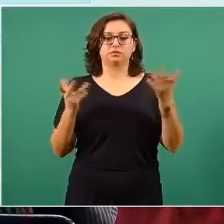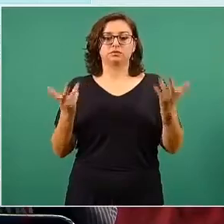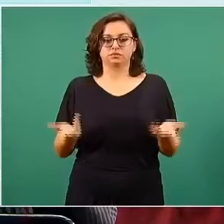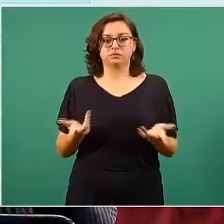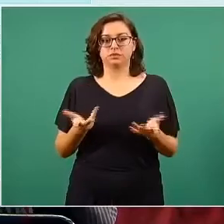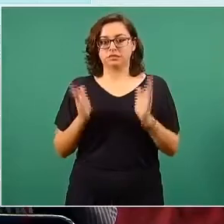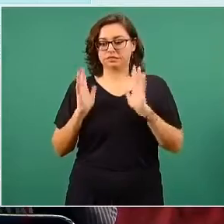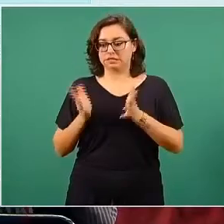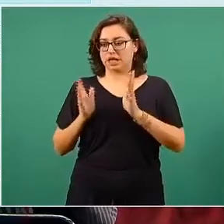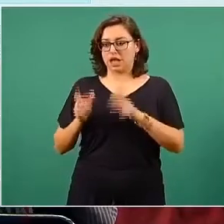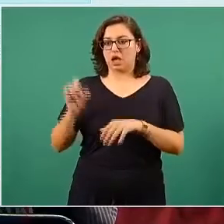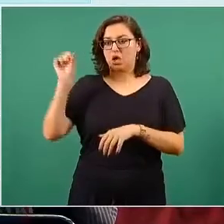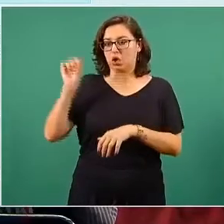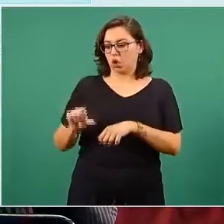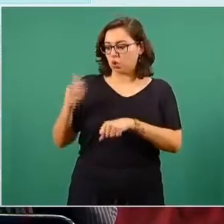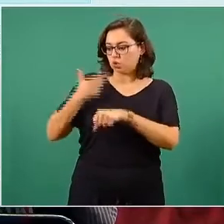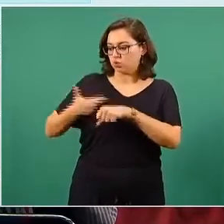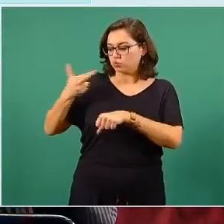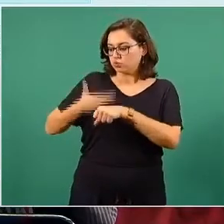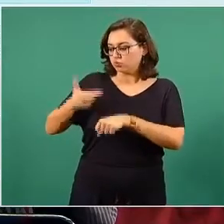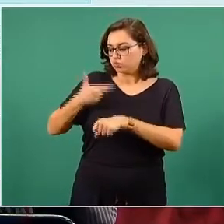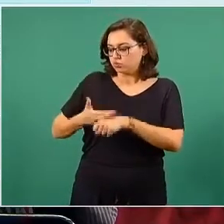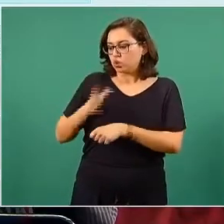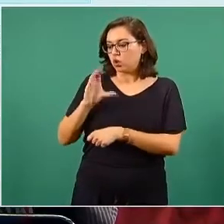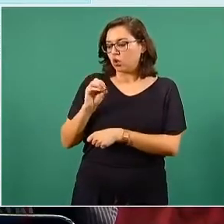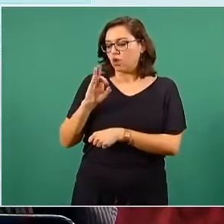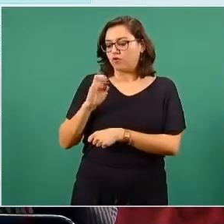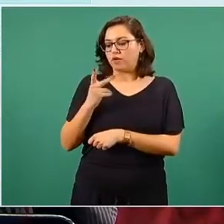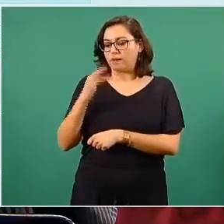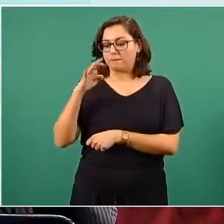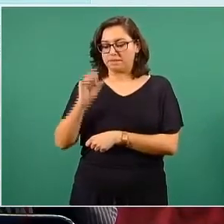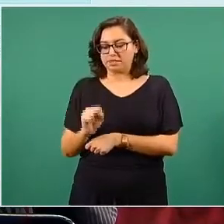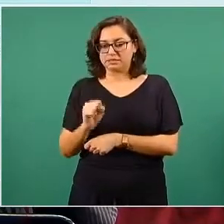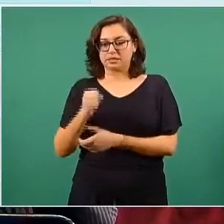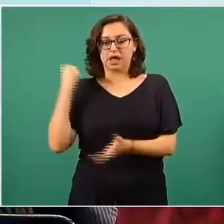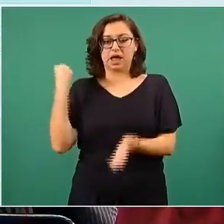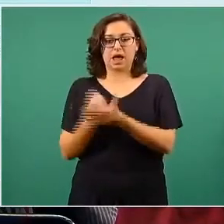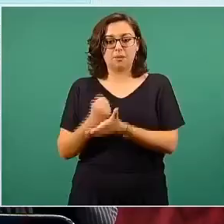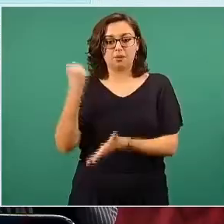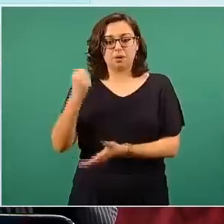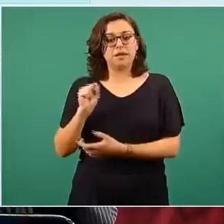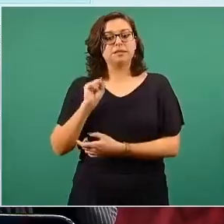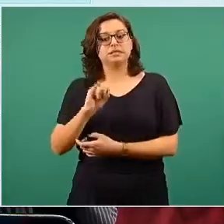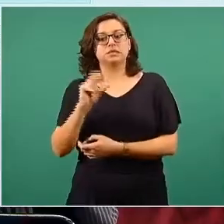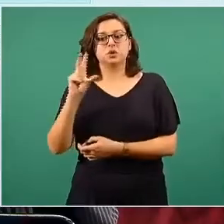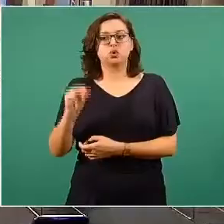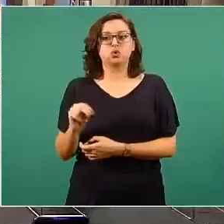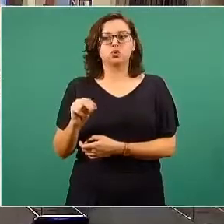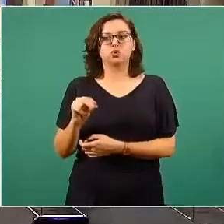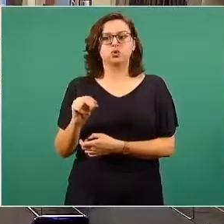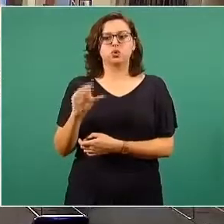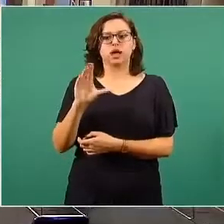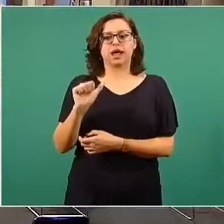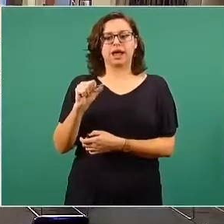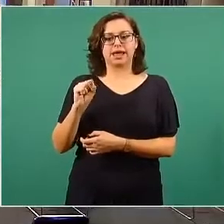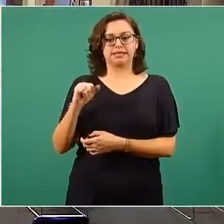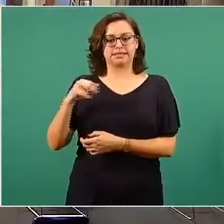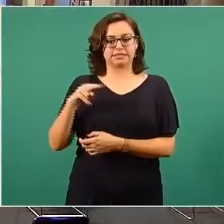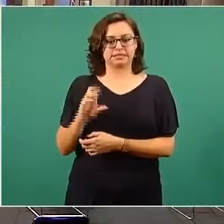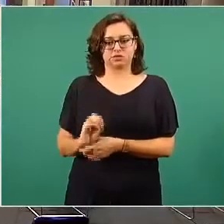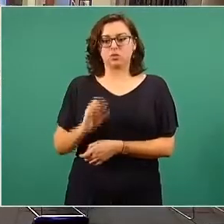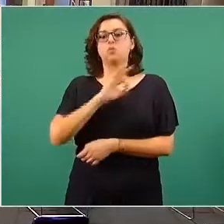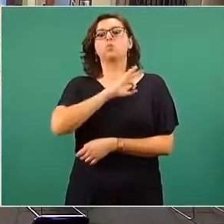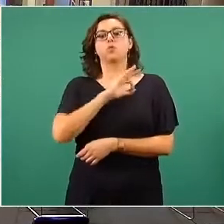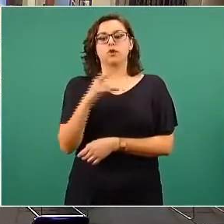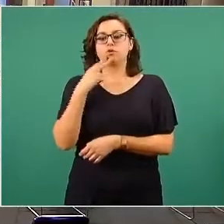de liberación de vacuna CanSino por parte de COFEPRIS. Mañana tendremos lo que establezca COFEPRIS, que son las dosis